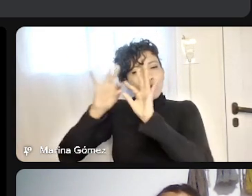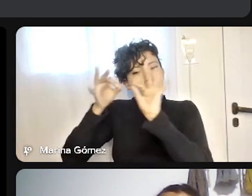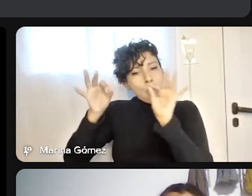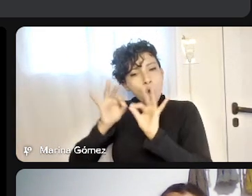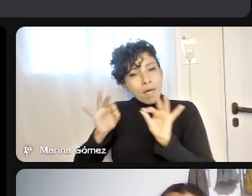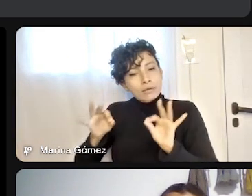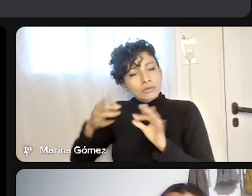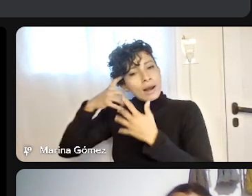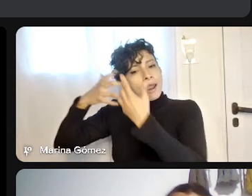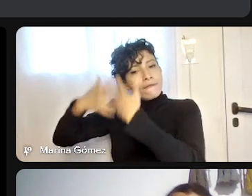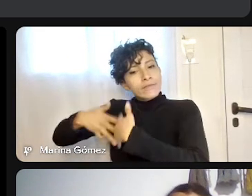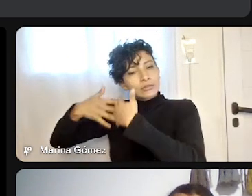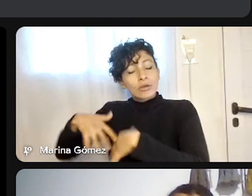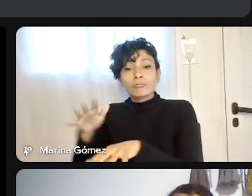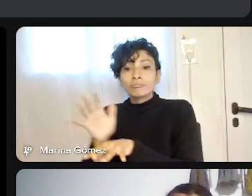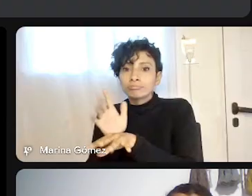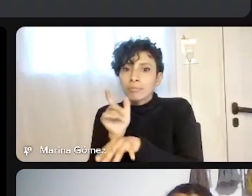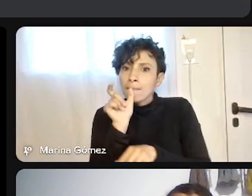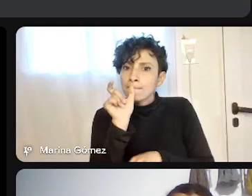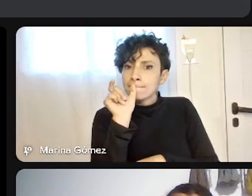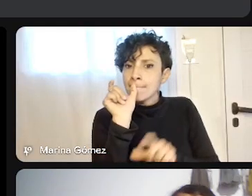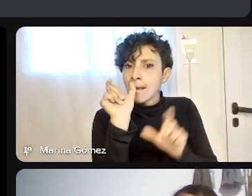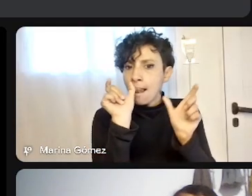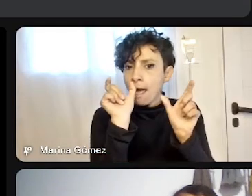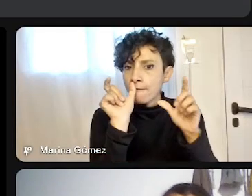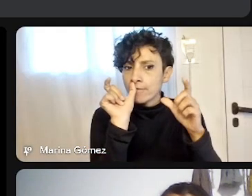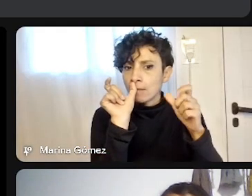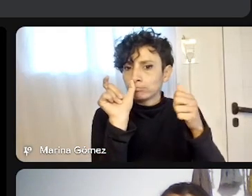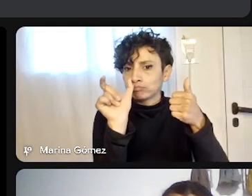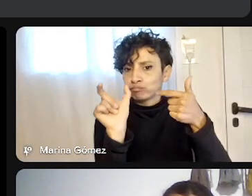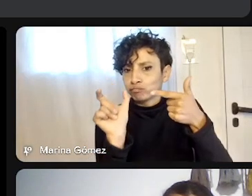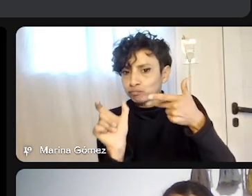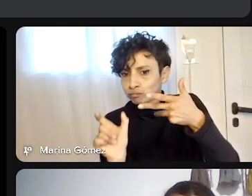dice que el mismo verbo, pero diferentes usos?